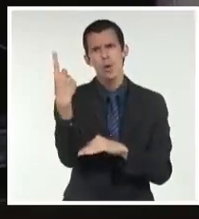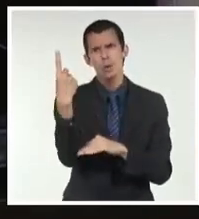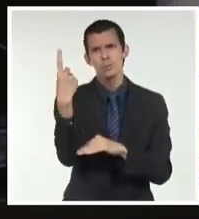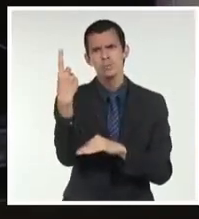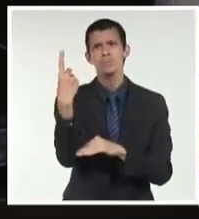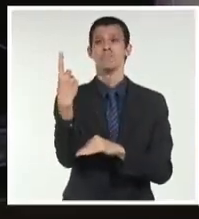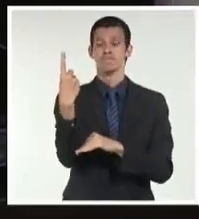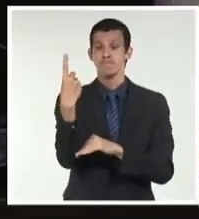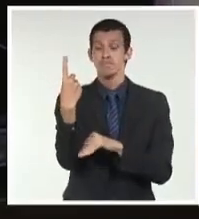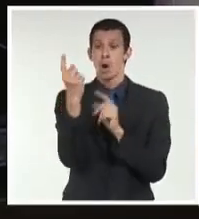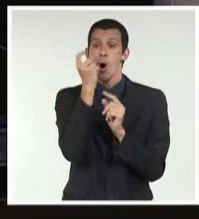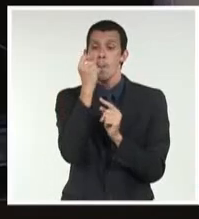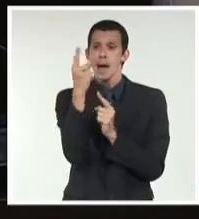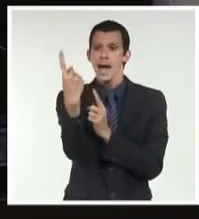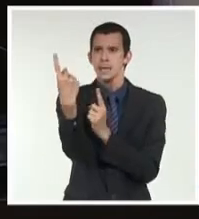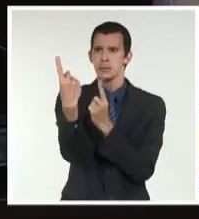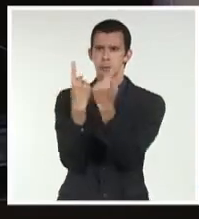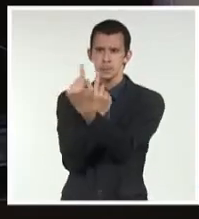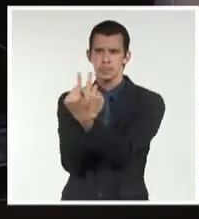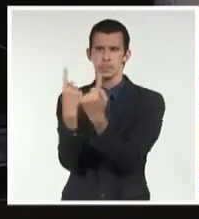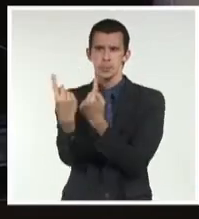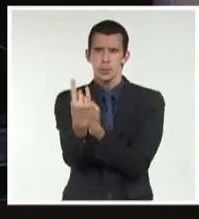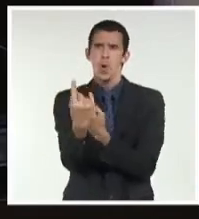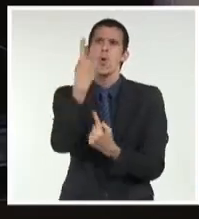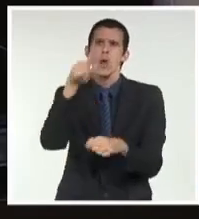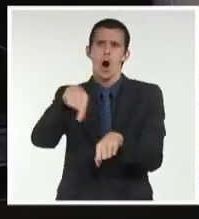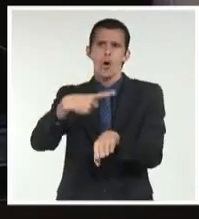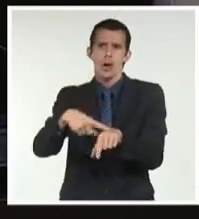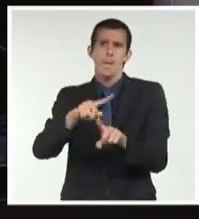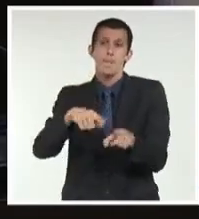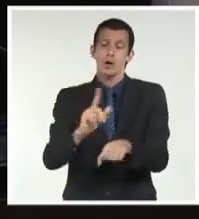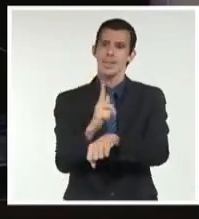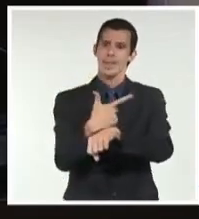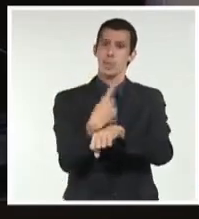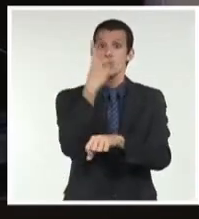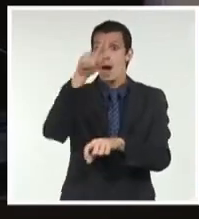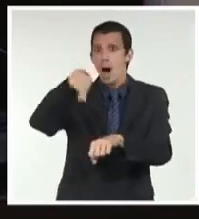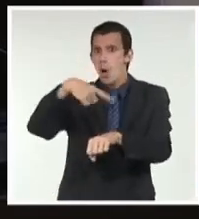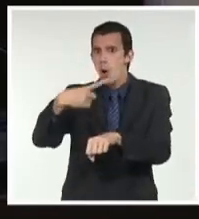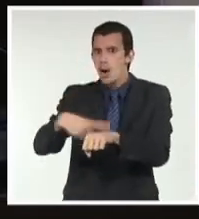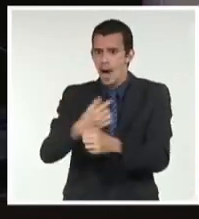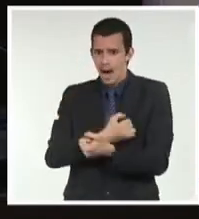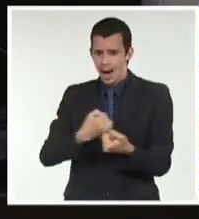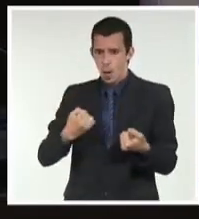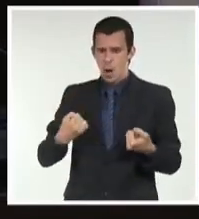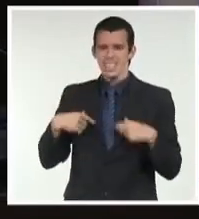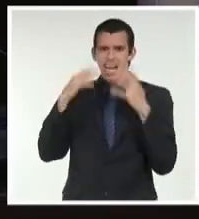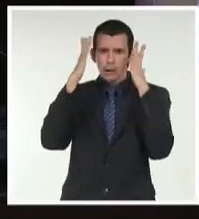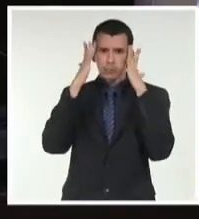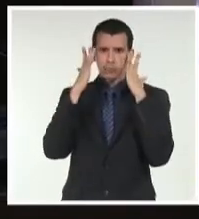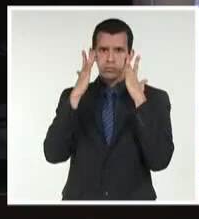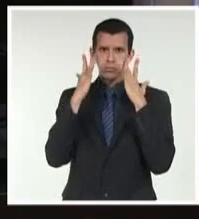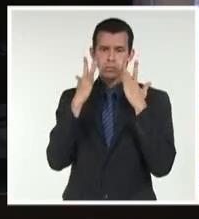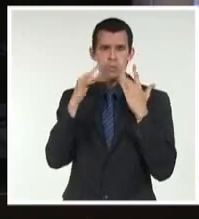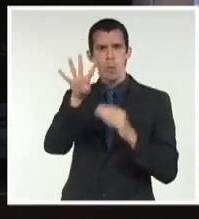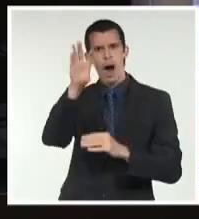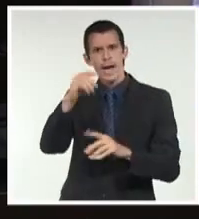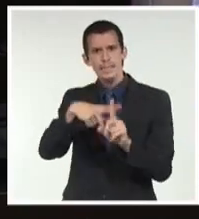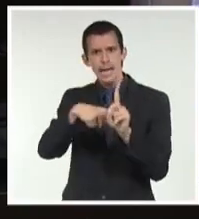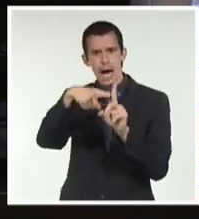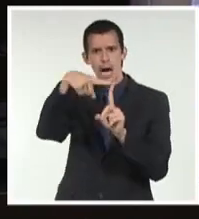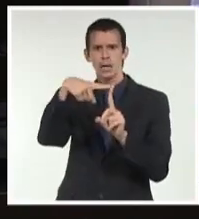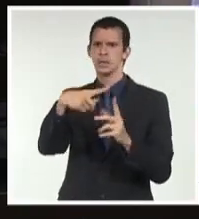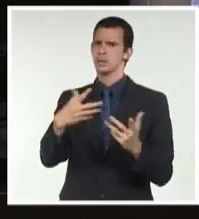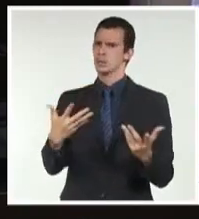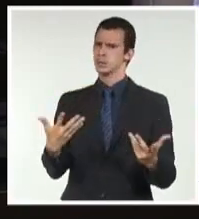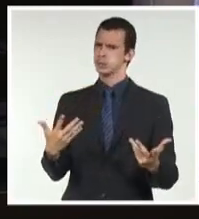estarlo rotando cada una hora, porque no hay persona que pueda estar más tiempo trabajando en esas condiciones. Y a todos nosotros nos